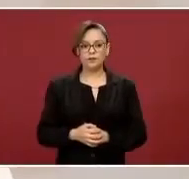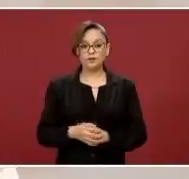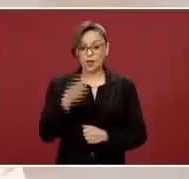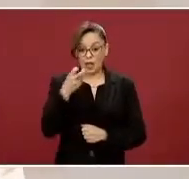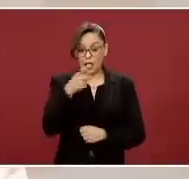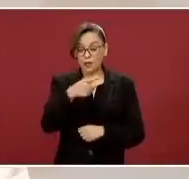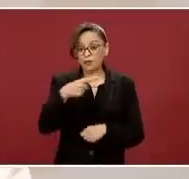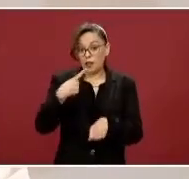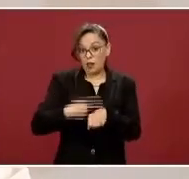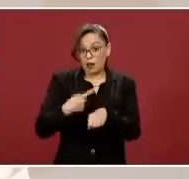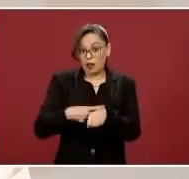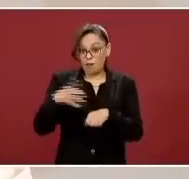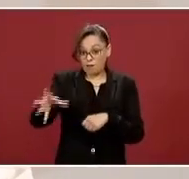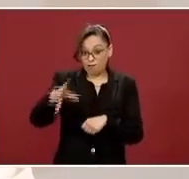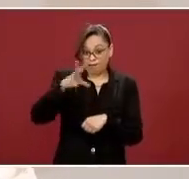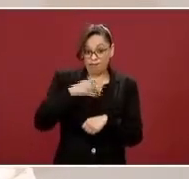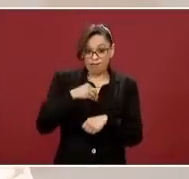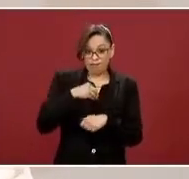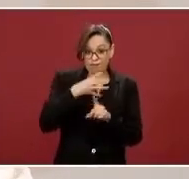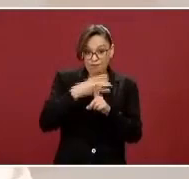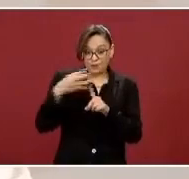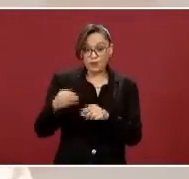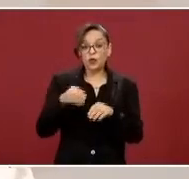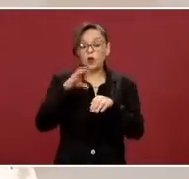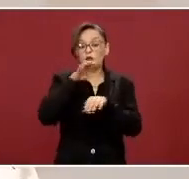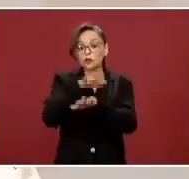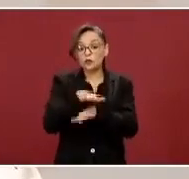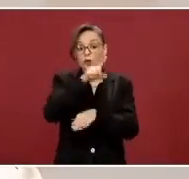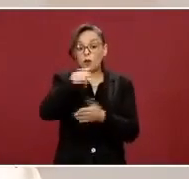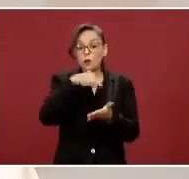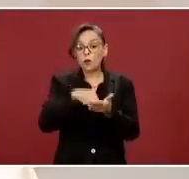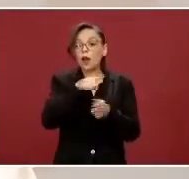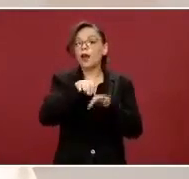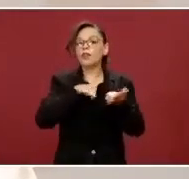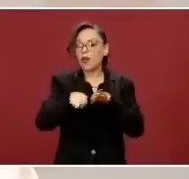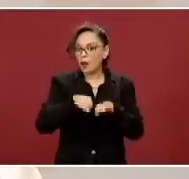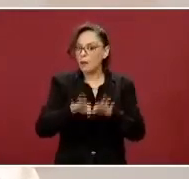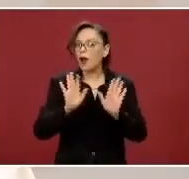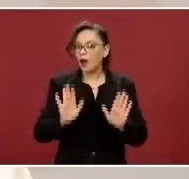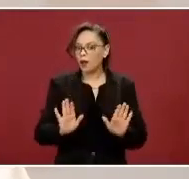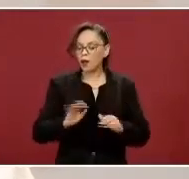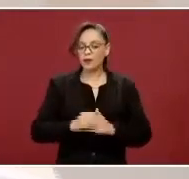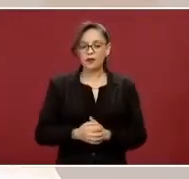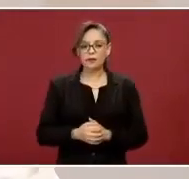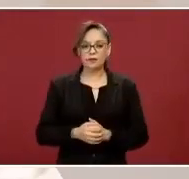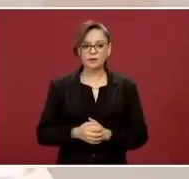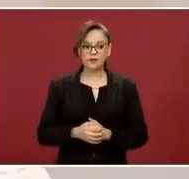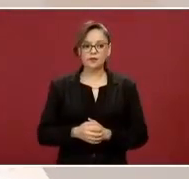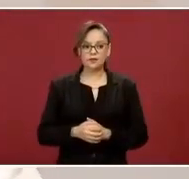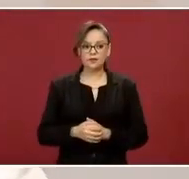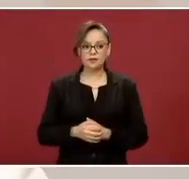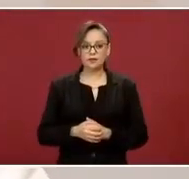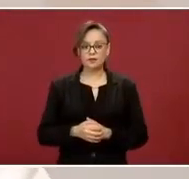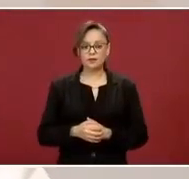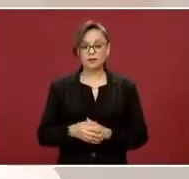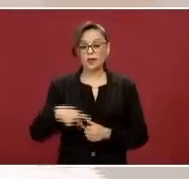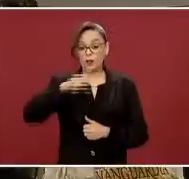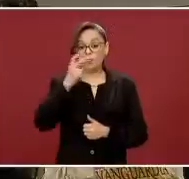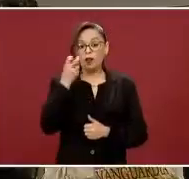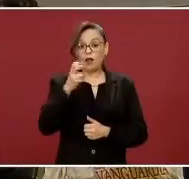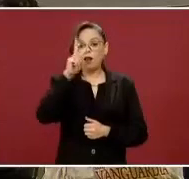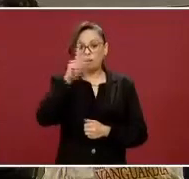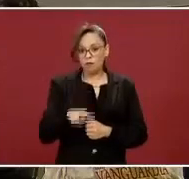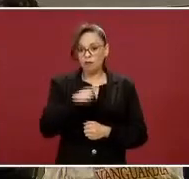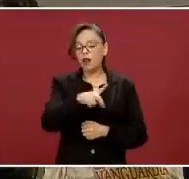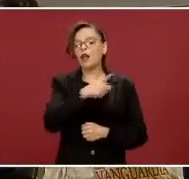pero acuérdense que esto es una medida para incentivar que nos quedemos en casa. Si yo